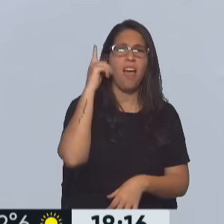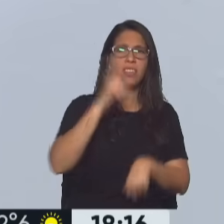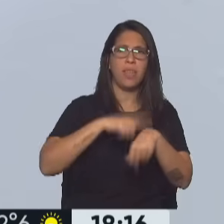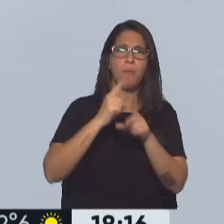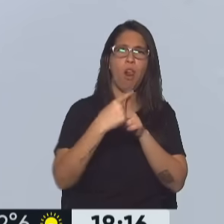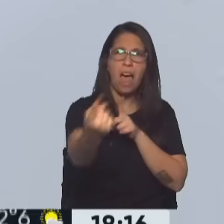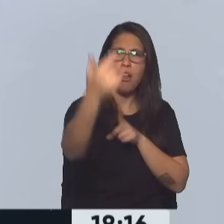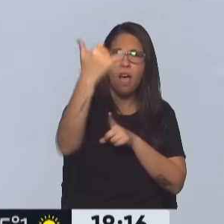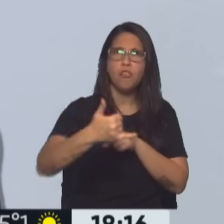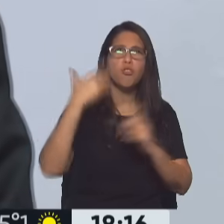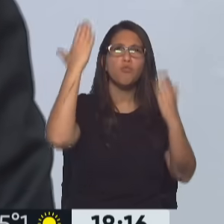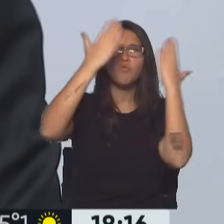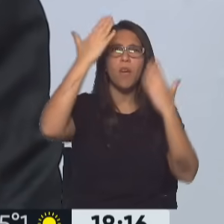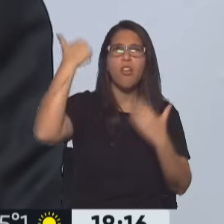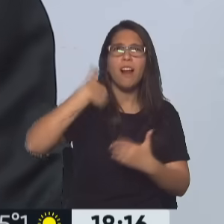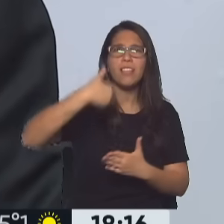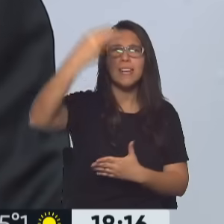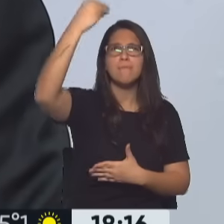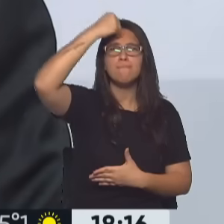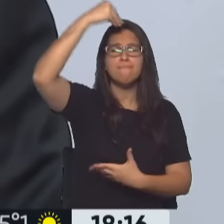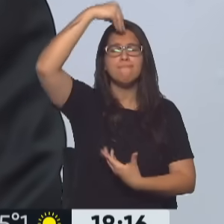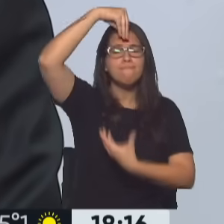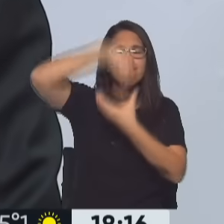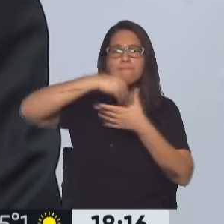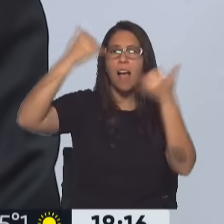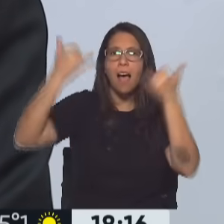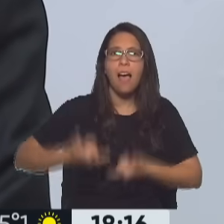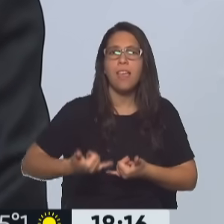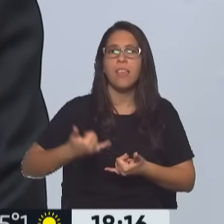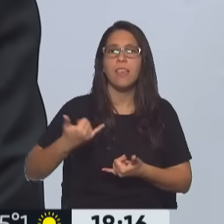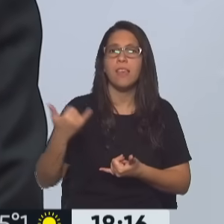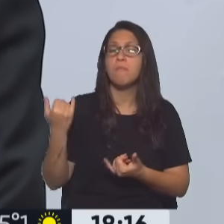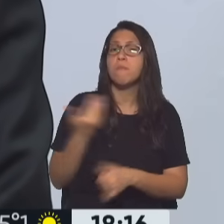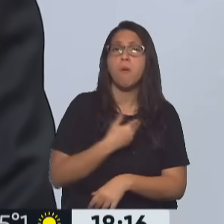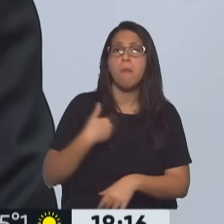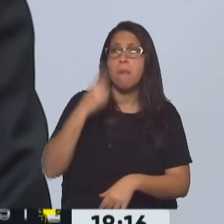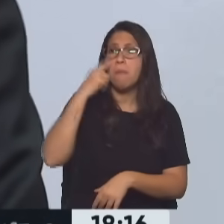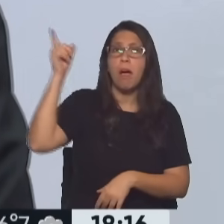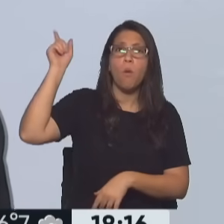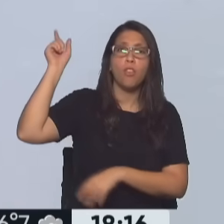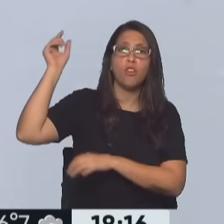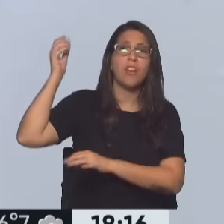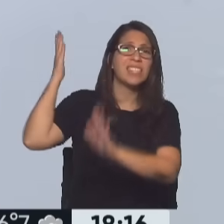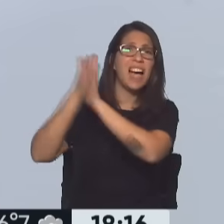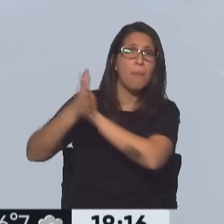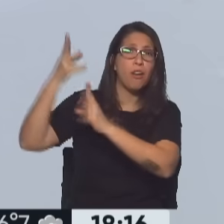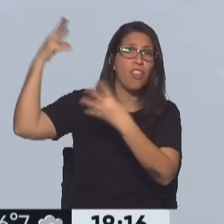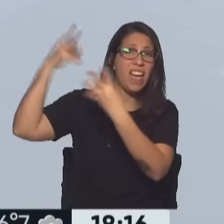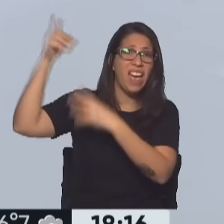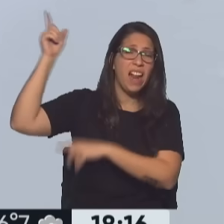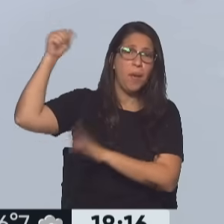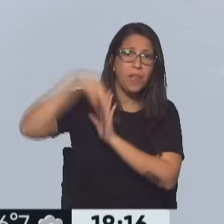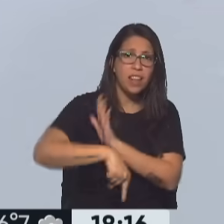un país que sueño en la cabeza, es el país que le permitió a mis viejos, cuando llegaron escapando de la guerra,